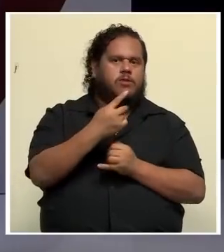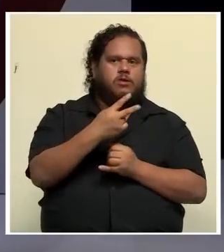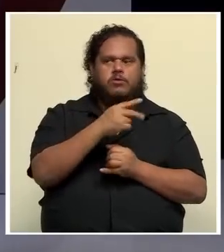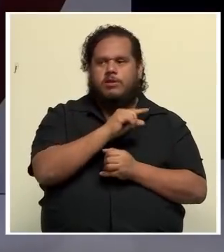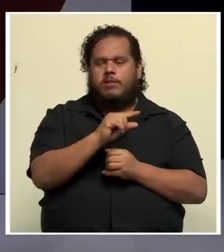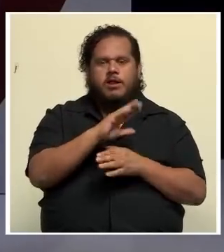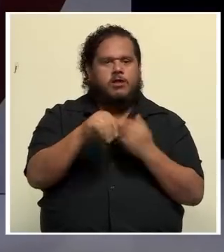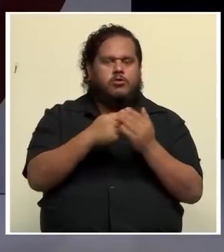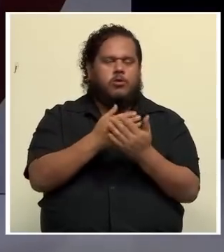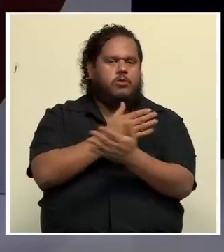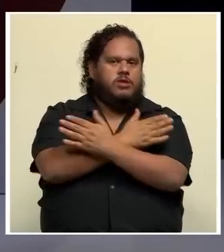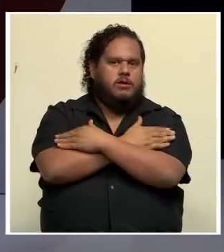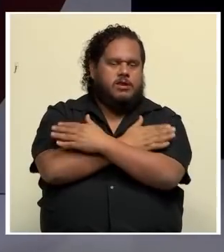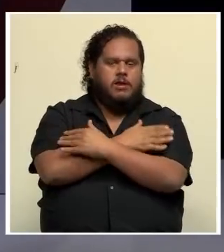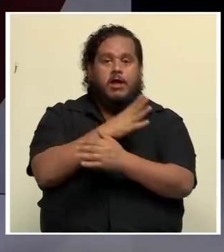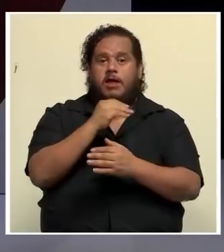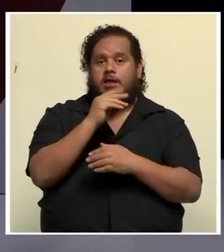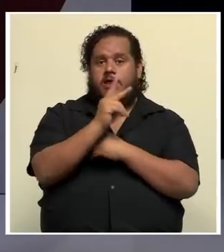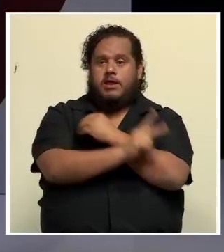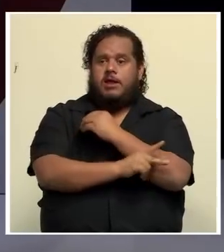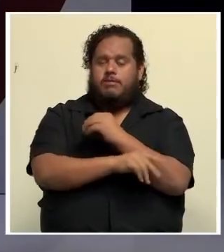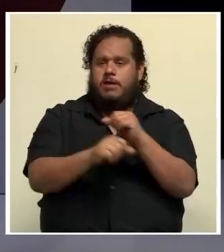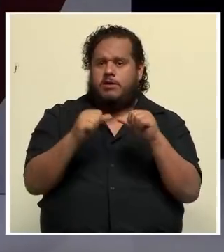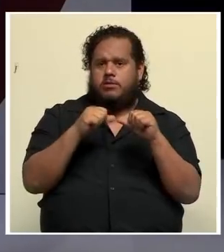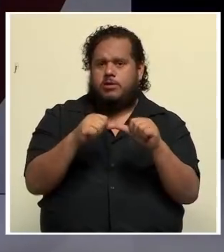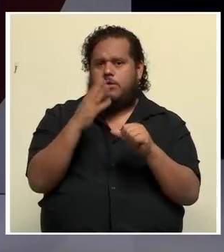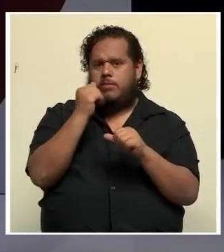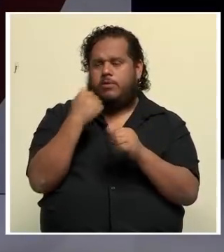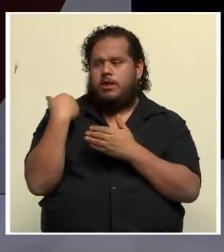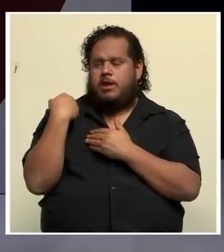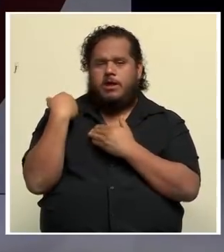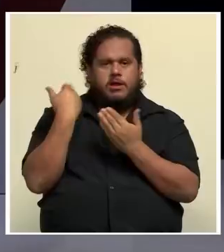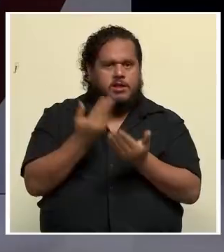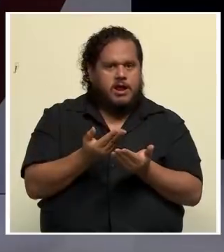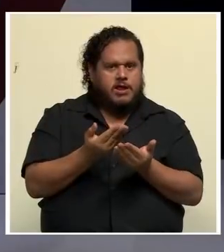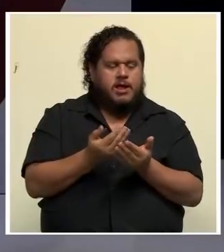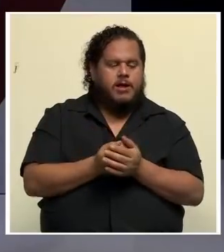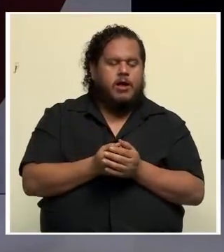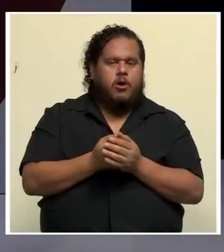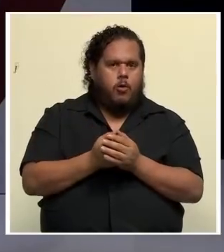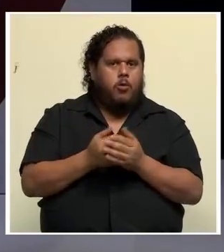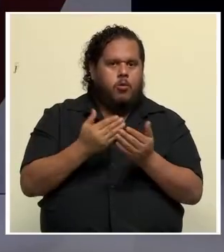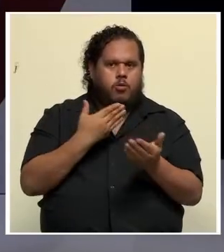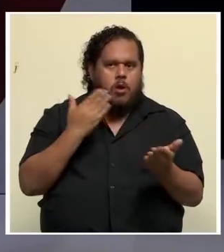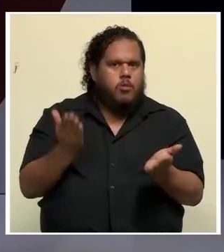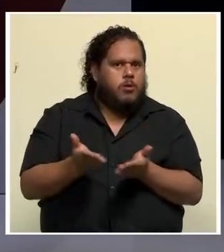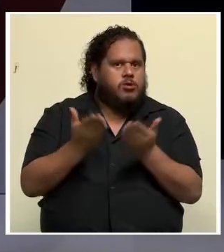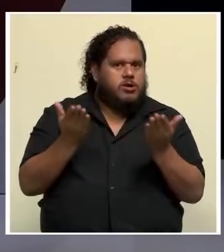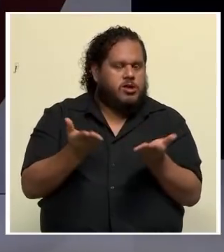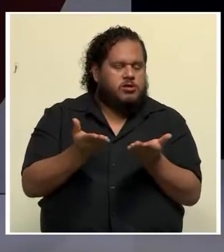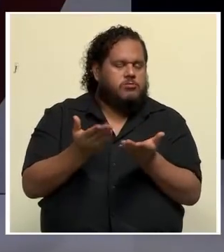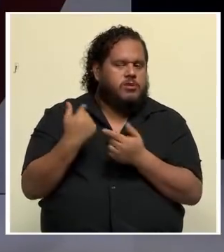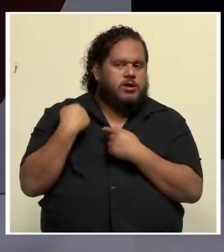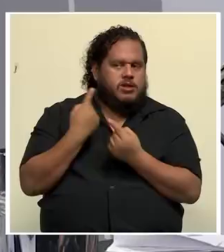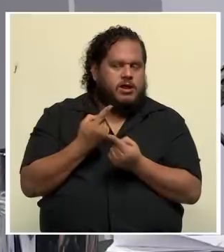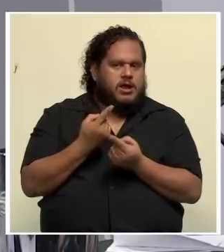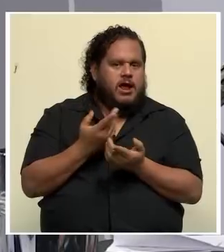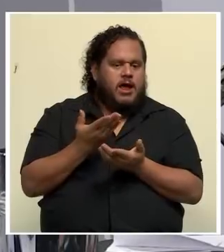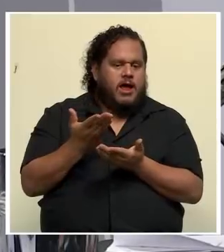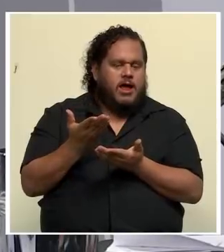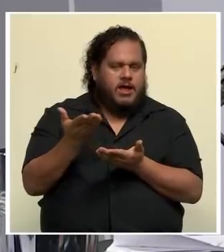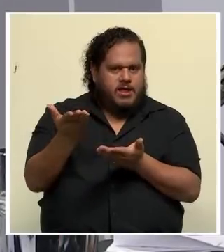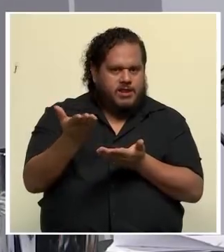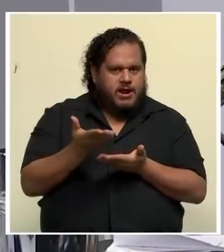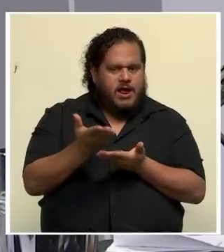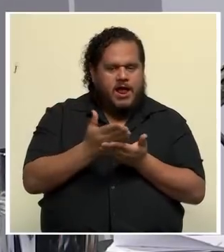todos se abrazaban y el país continuaba porque traía un gran impulso, tenía lo que yo llamo reservas